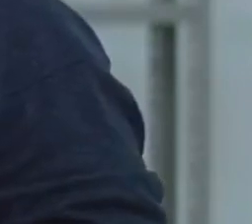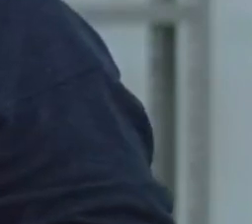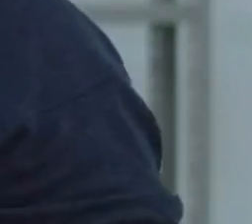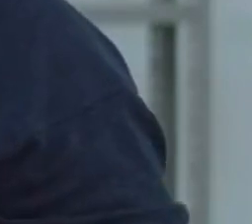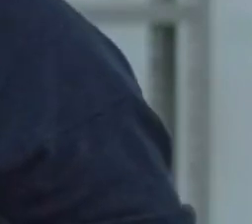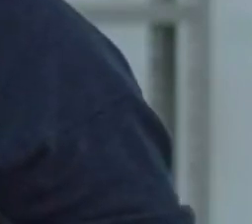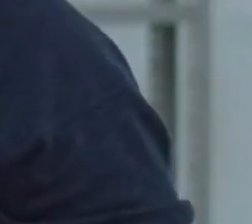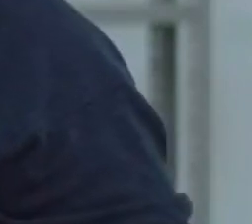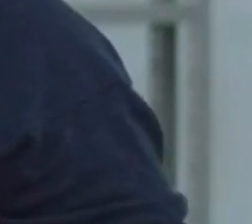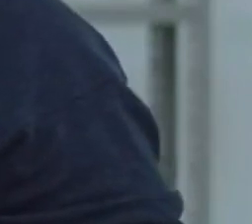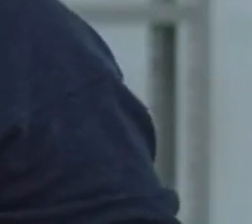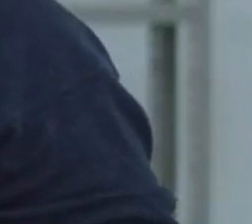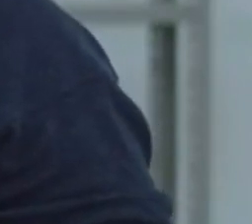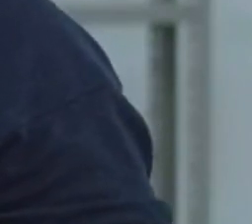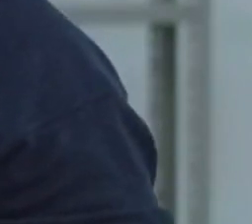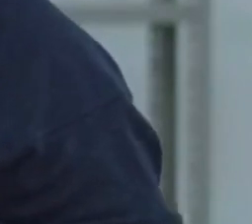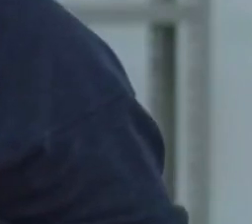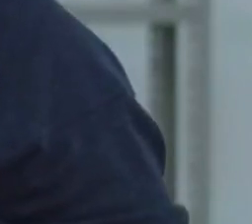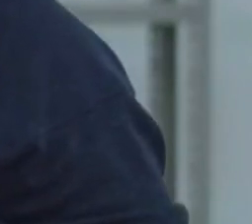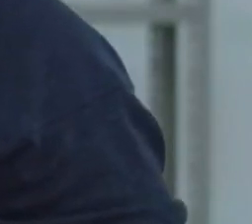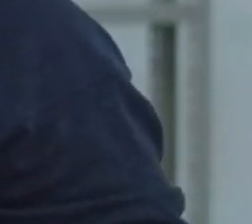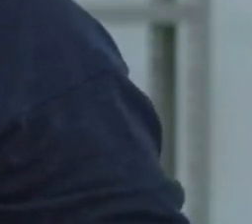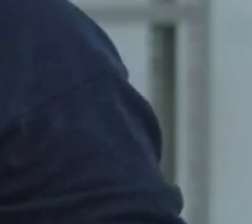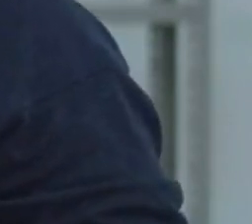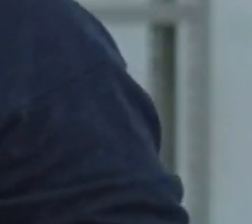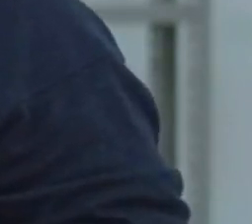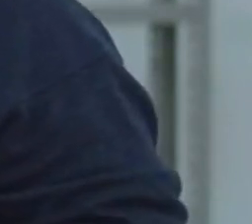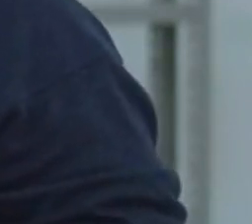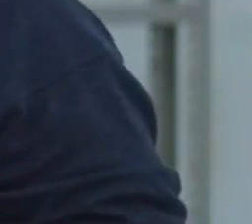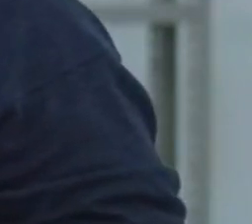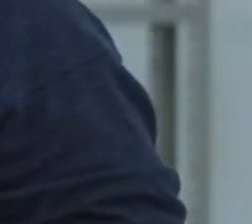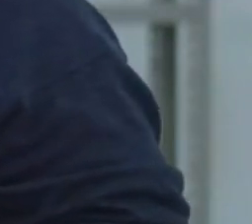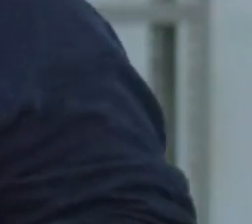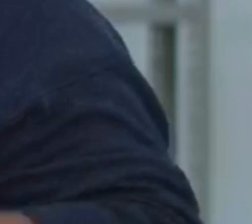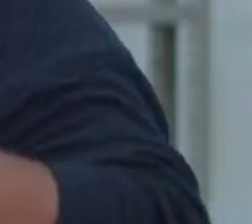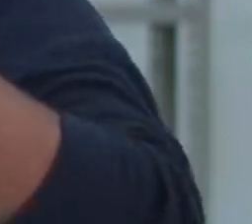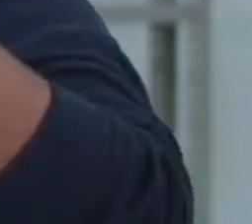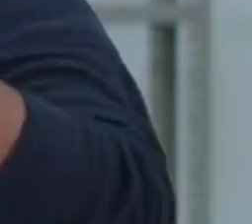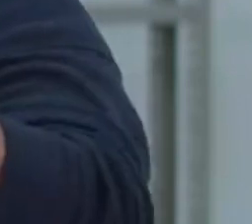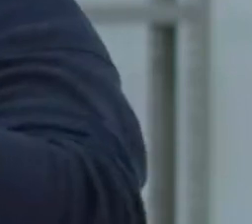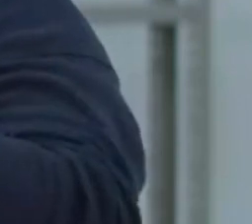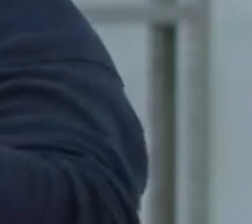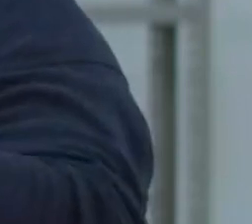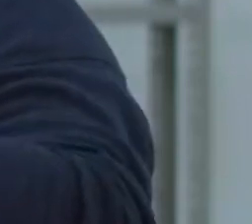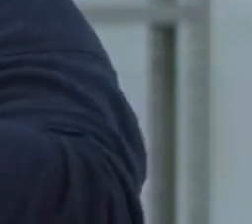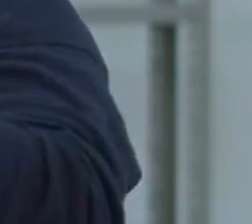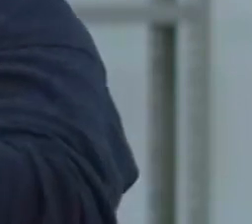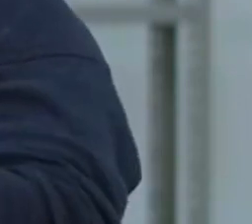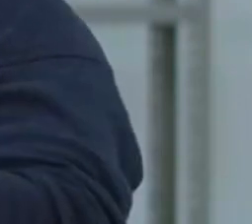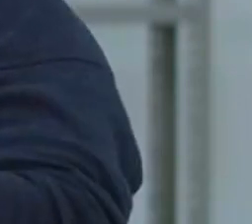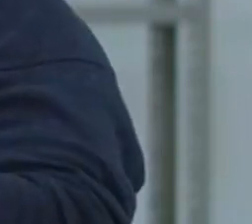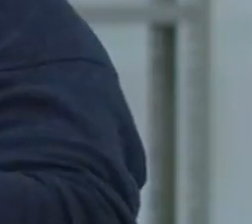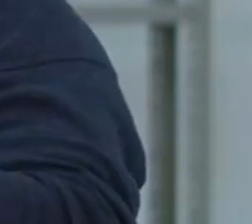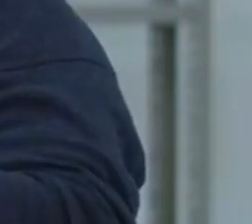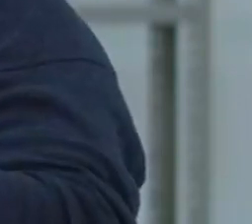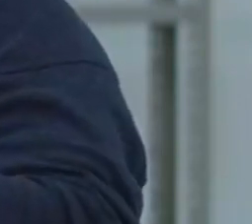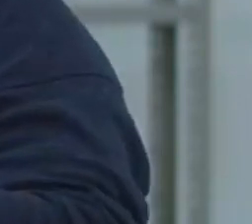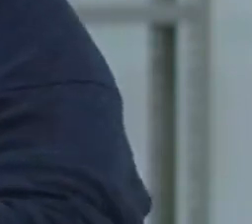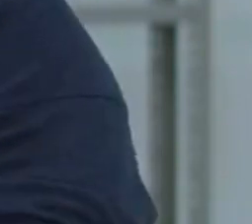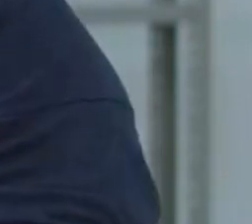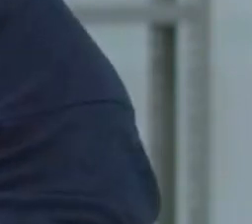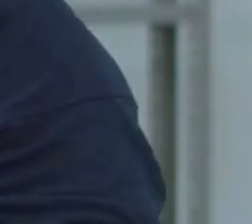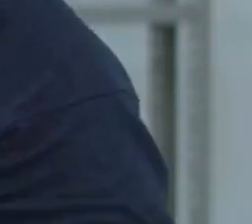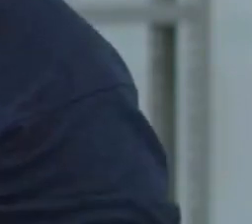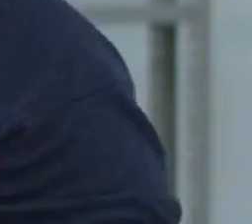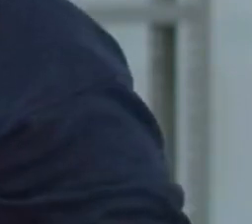entender cómo está formado la materia viva, necesitamos conocer cuáles son esos niveles de organización